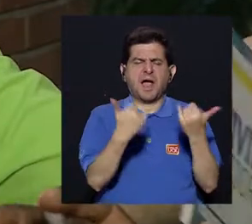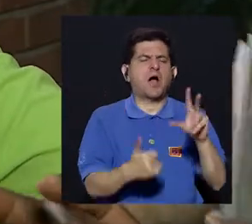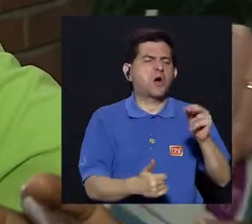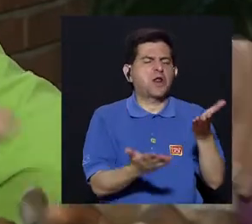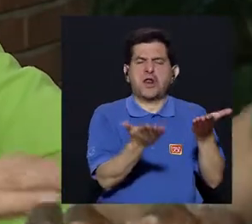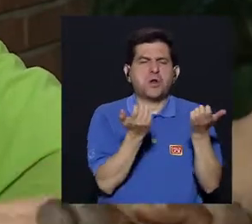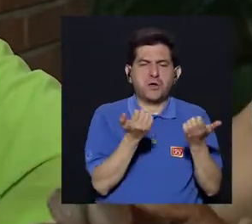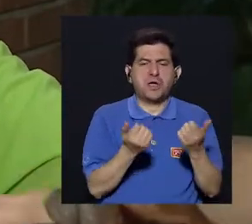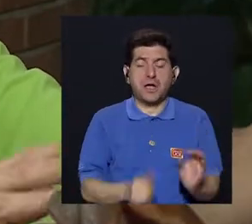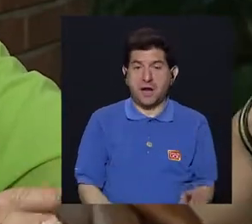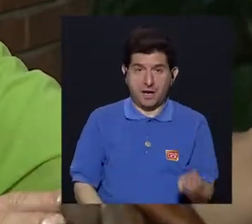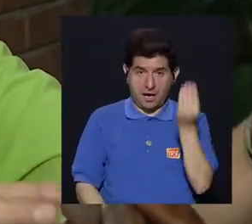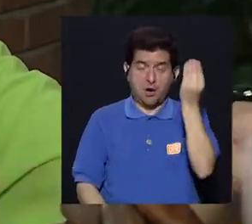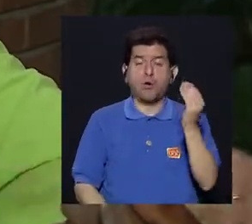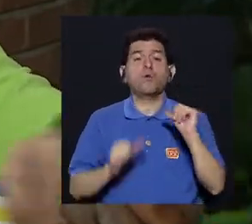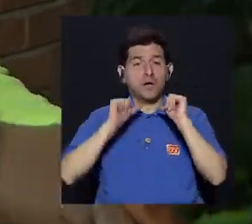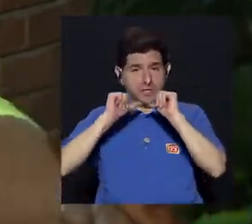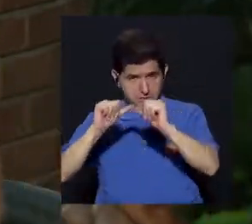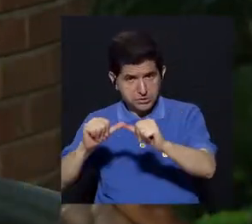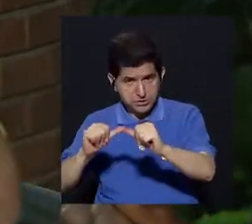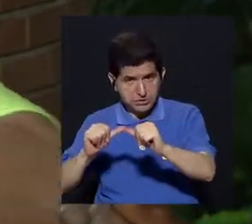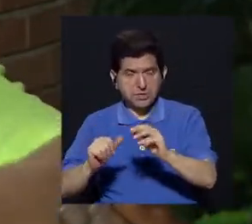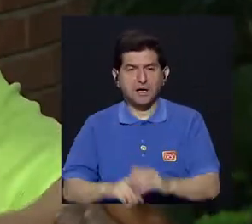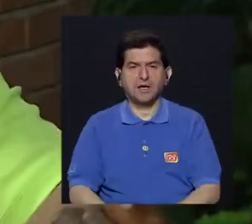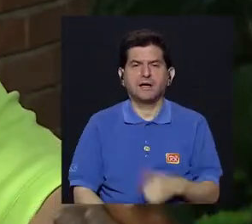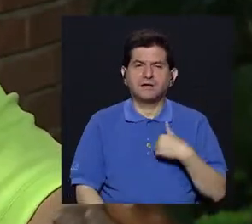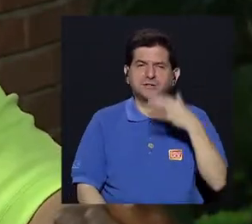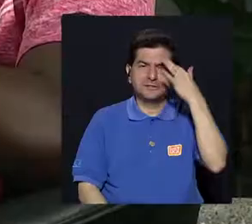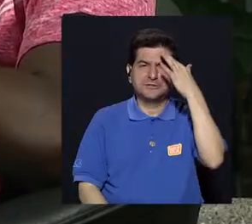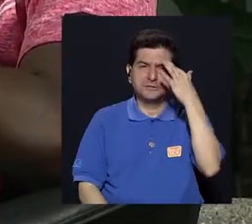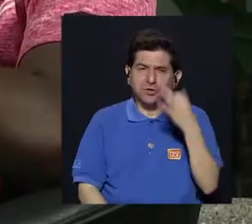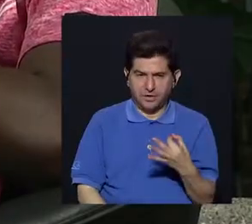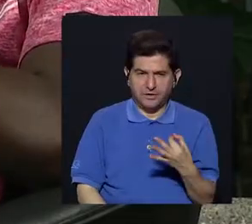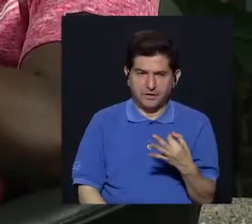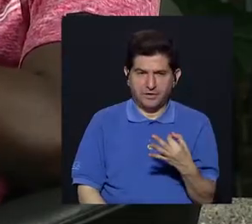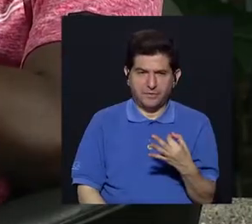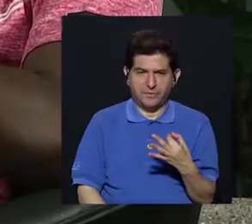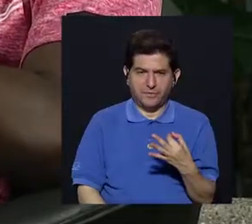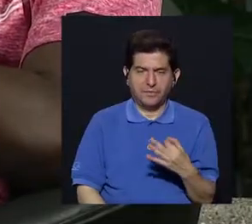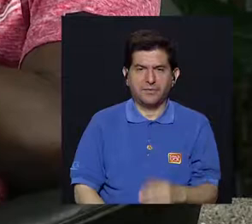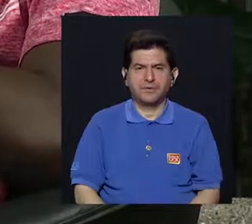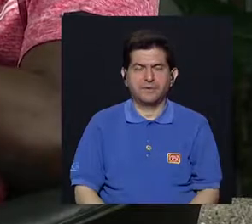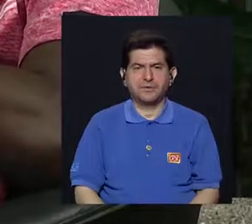y decir, no, total, ahorita no quiere mucho, pero en la adolescencia lo va a retomar. Bueno,